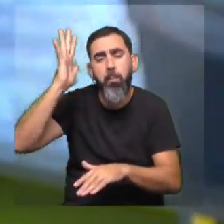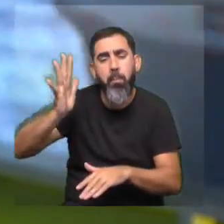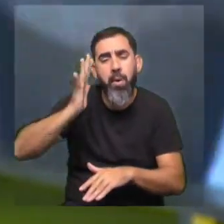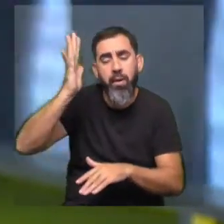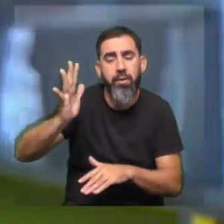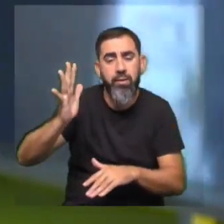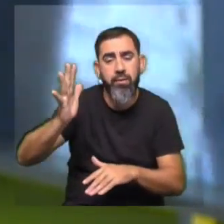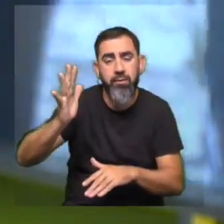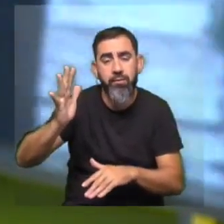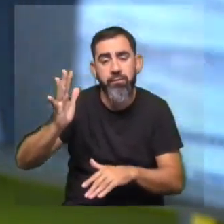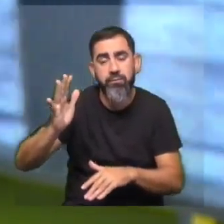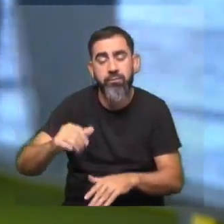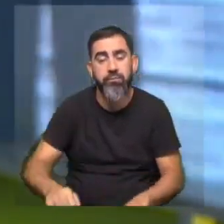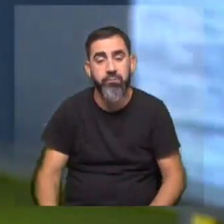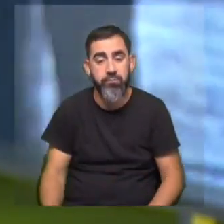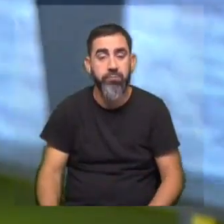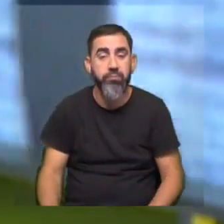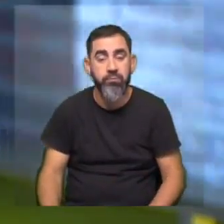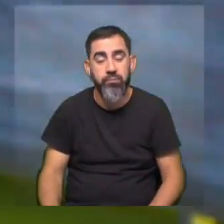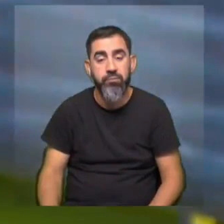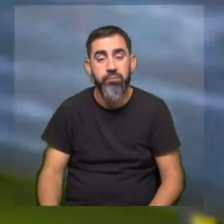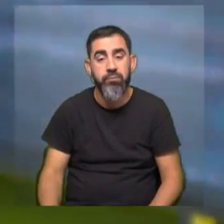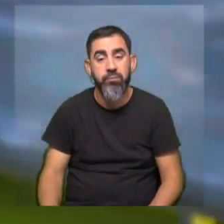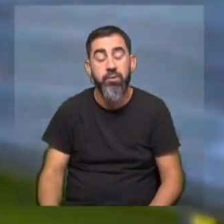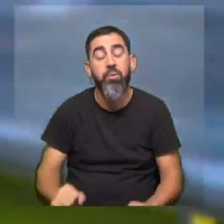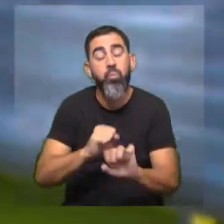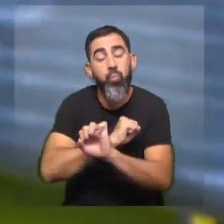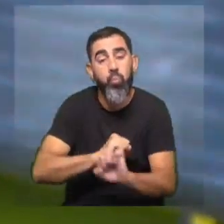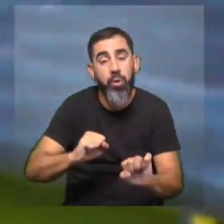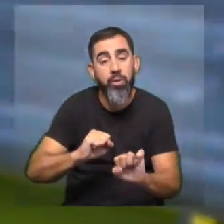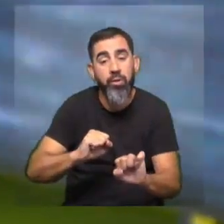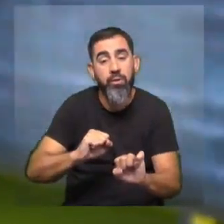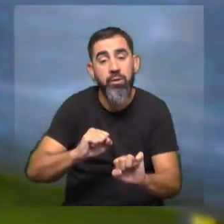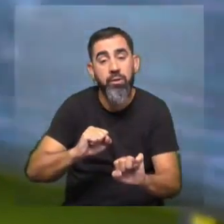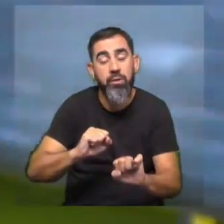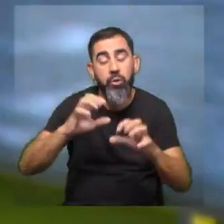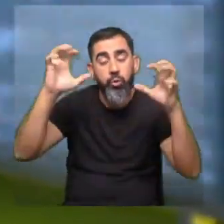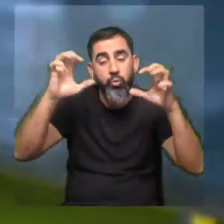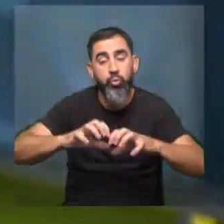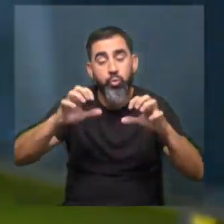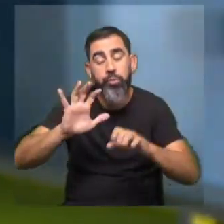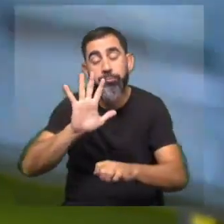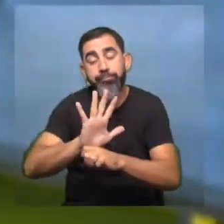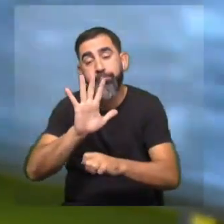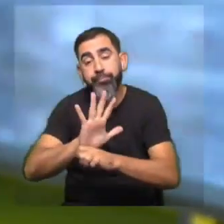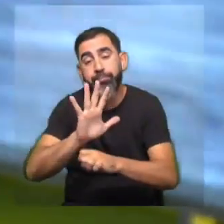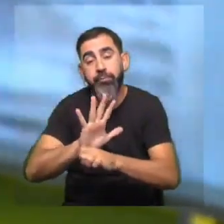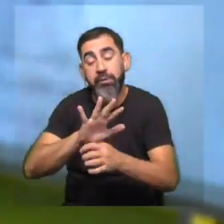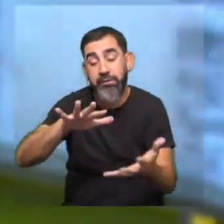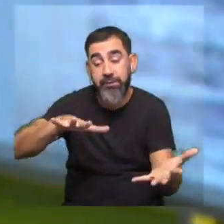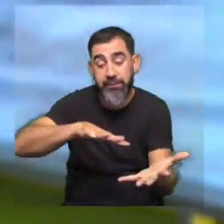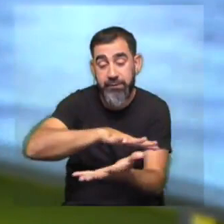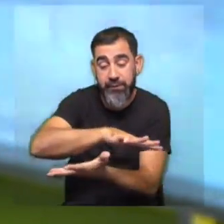de la variabilidad que tiene la predicción meteorológica, que podríamos recuperar precipitaciones como para que esta